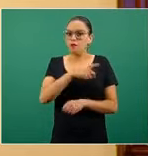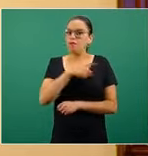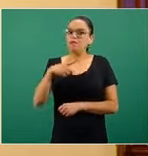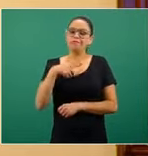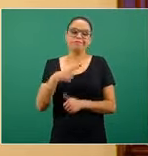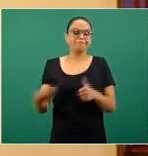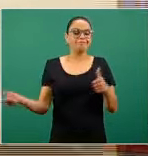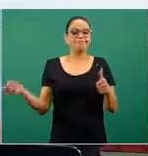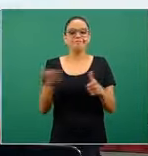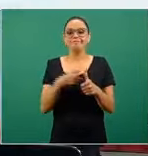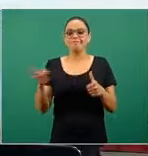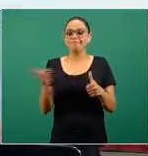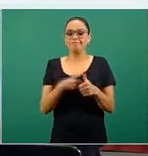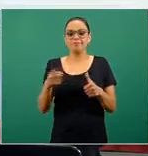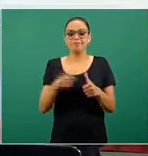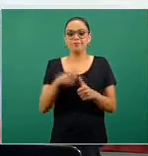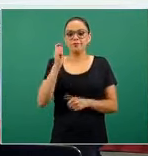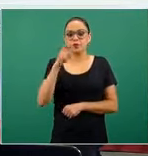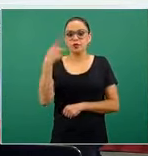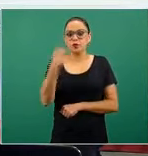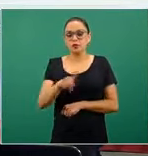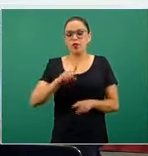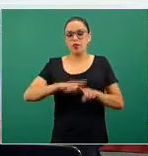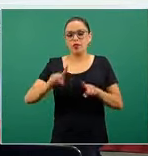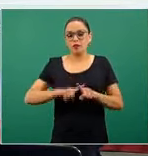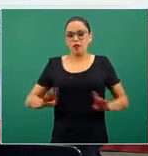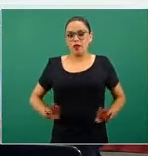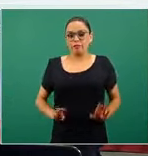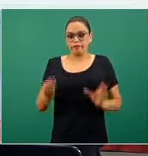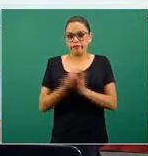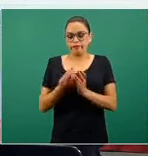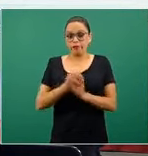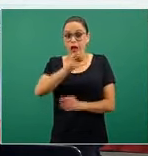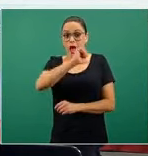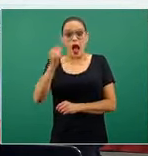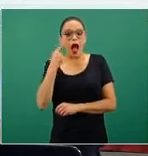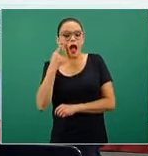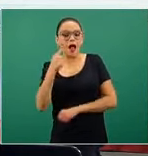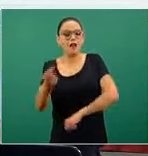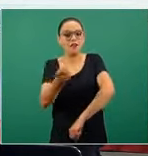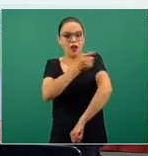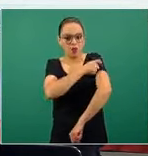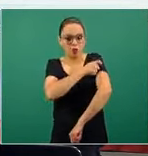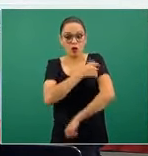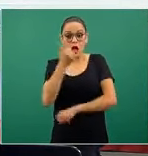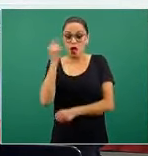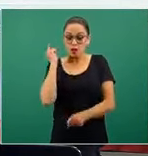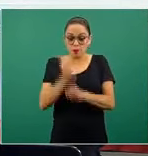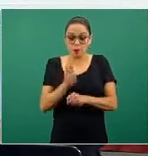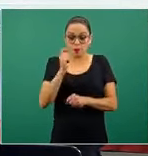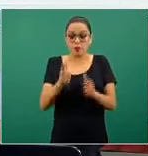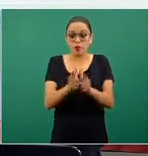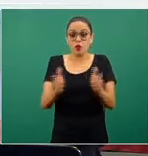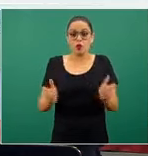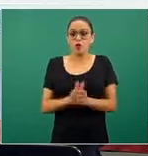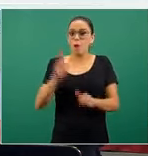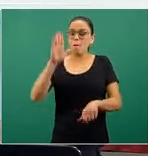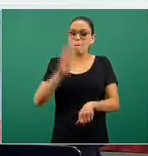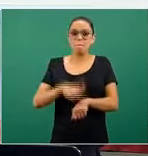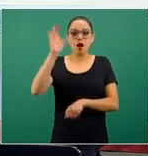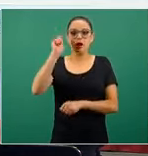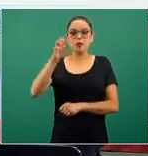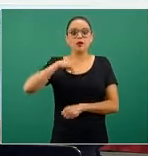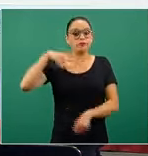vacuna de los diferentes tipos, habla también o identifica a grupos de alto riesgo en donde se debe de priorizar la